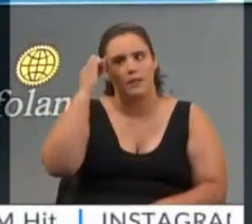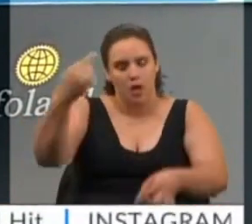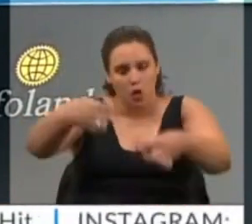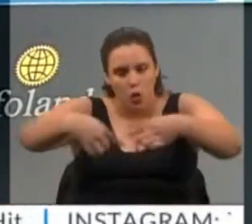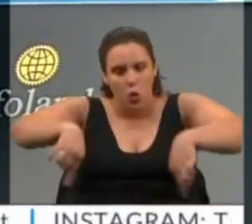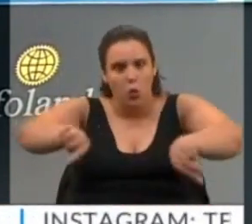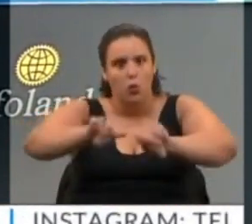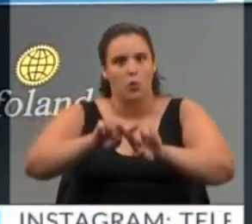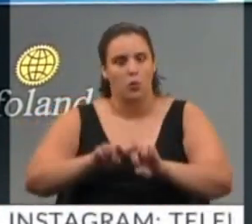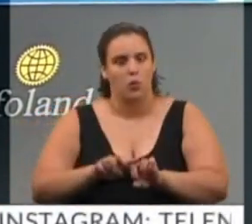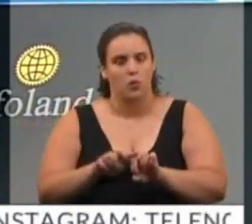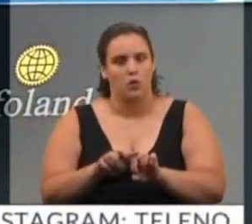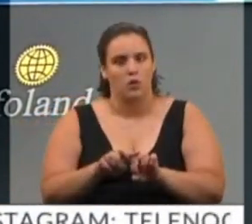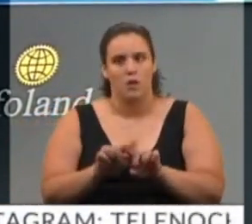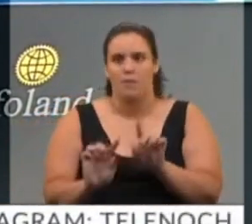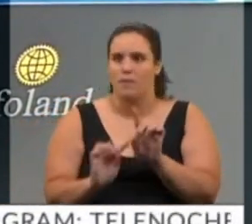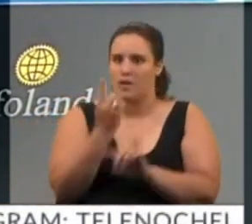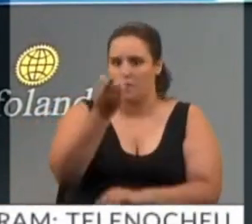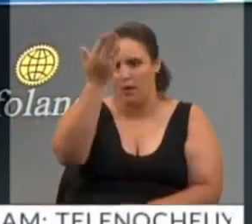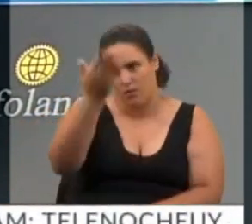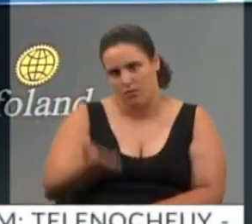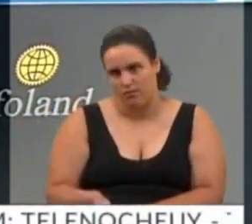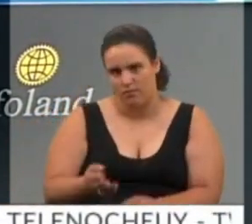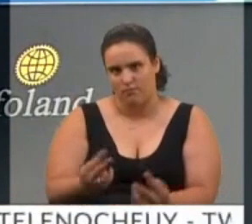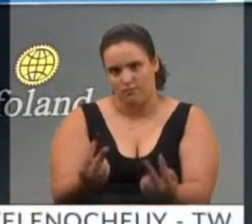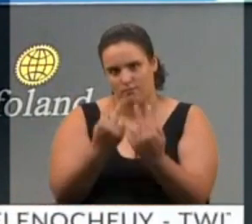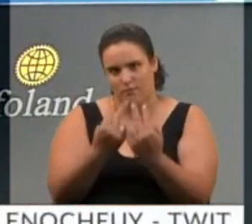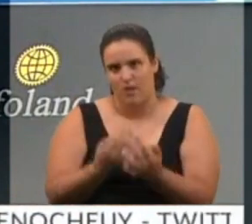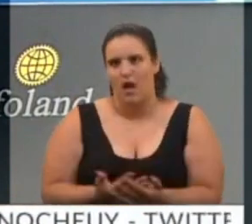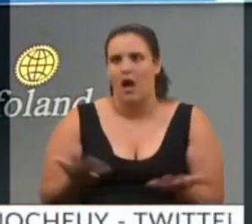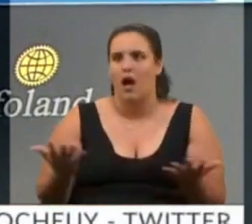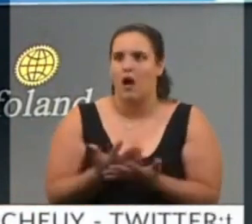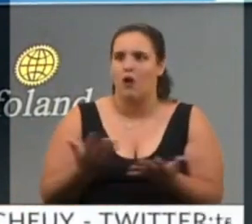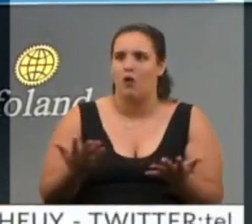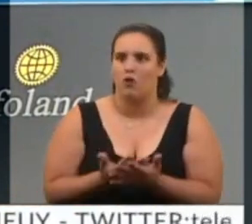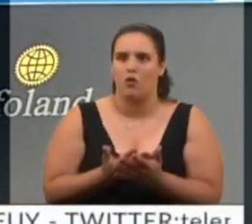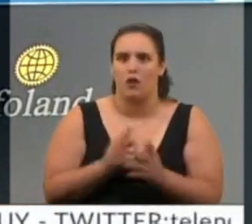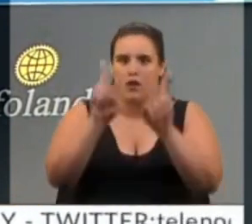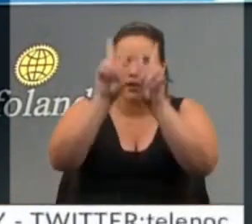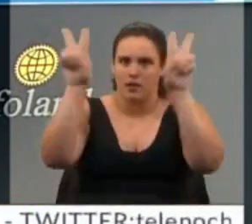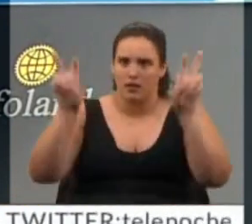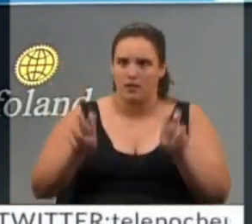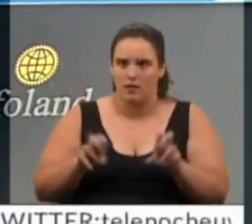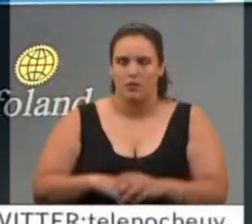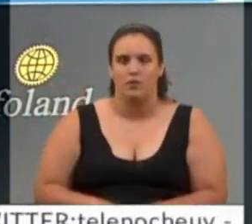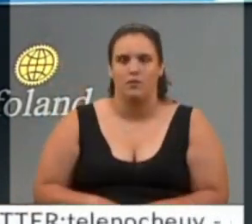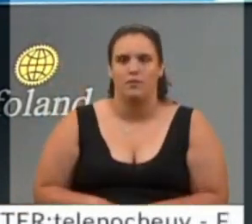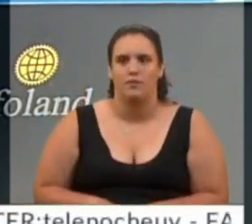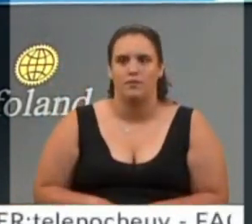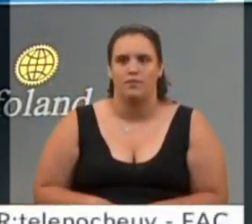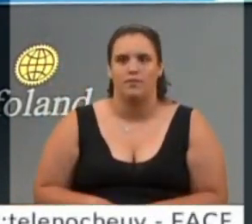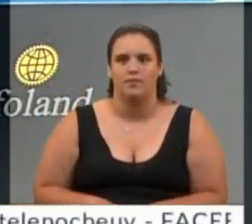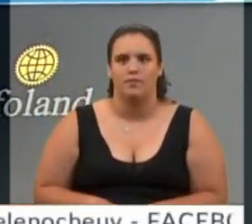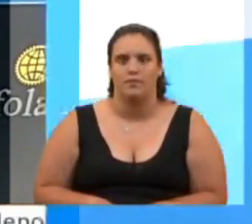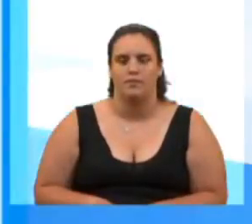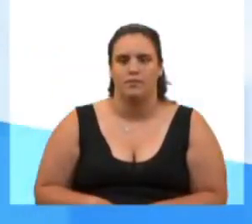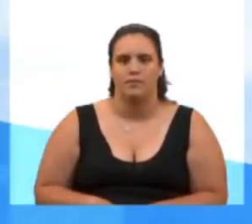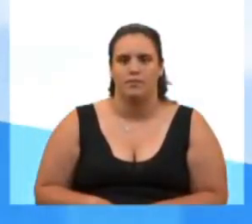ustedes, porque primero está vos. Así que vamos como corresponde a los avances, a los titulares de este programa.